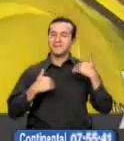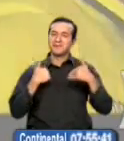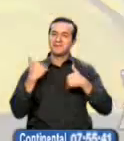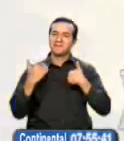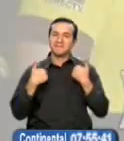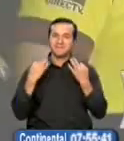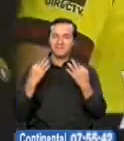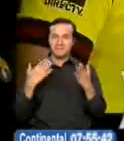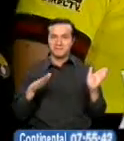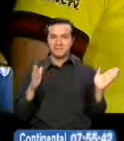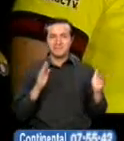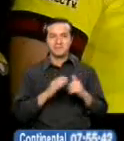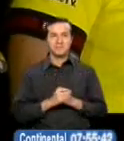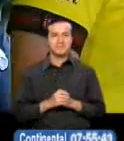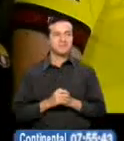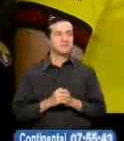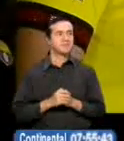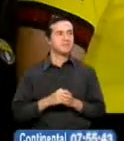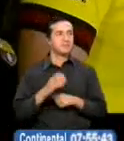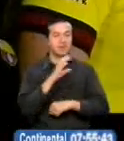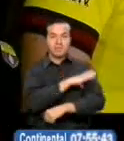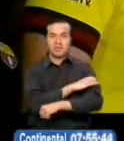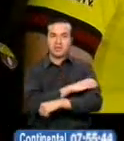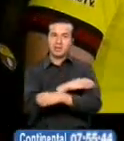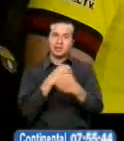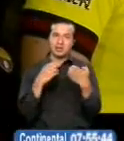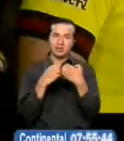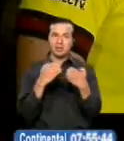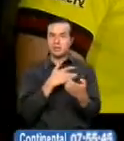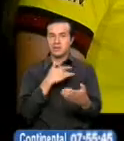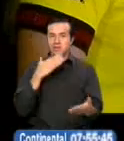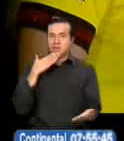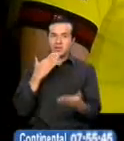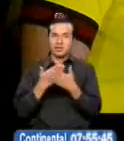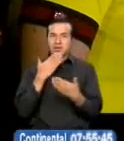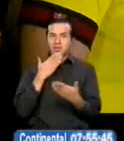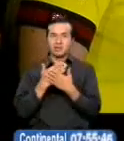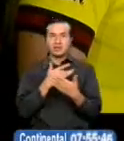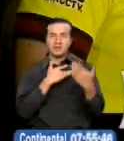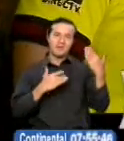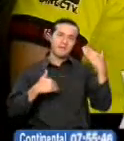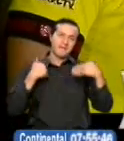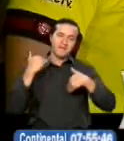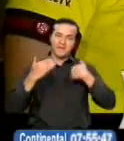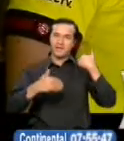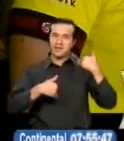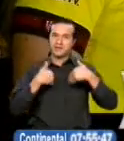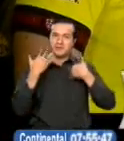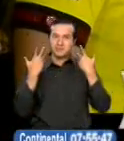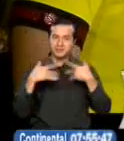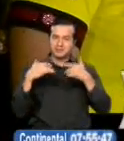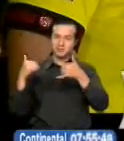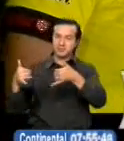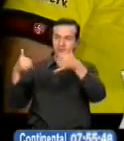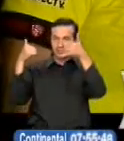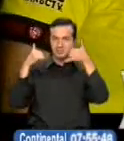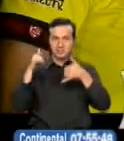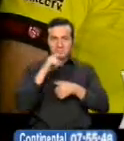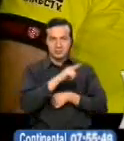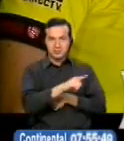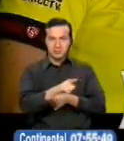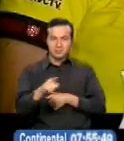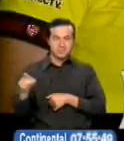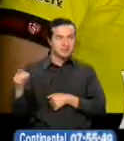hemos alcanzado. Como capitán del equipo les agradecemos muchísimo, nos pone muy feliz haber obtenido este título y que ustedes también estén